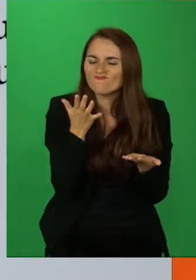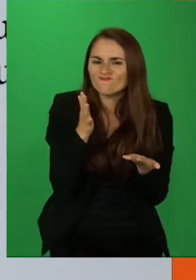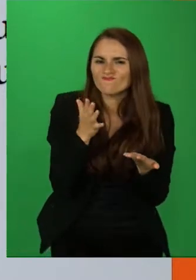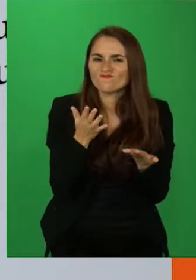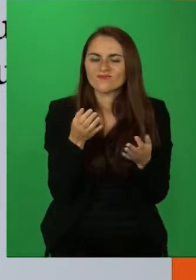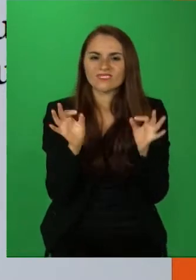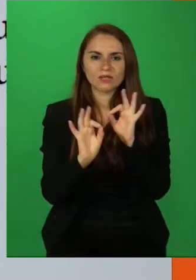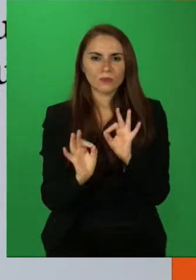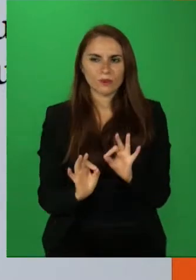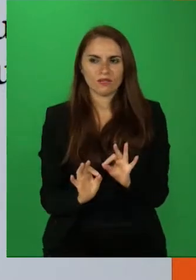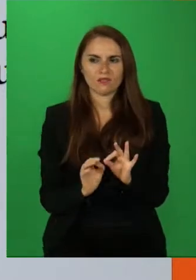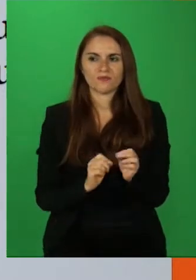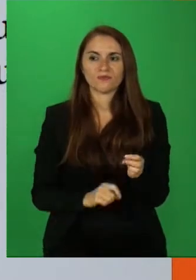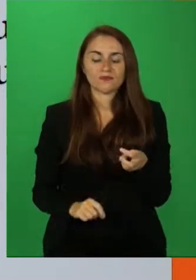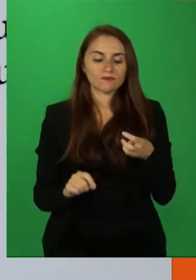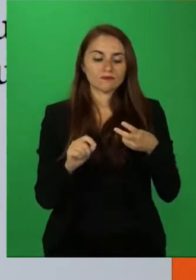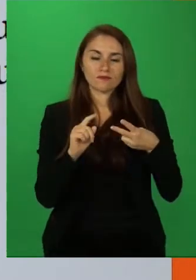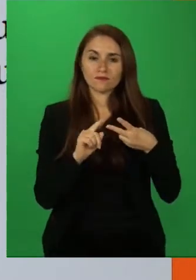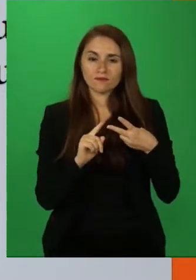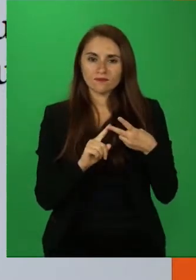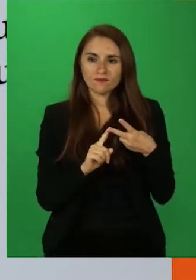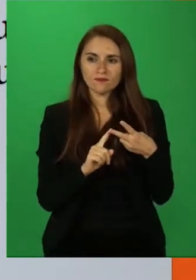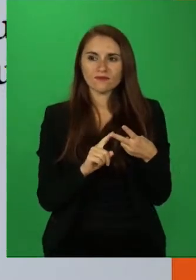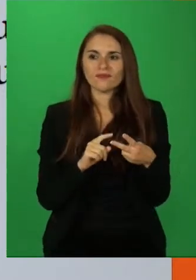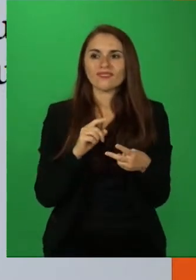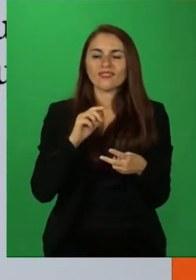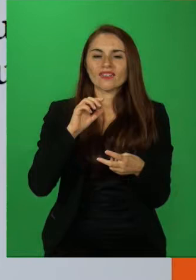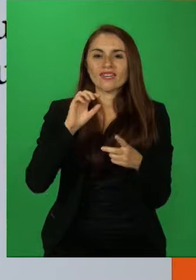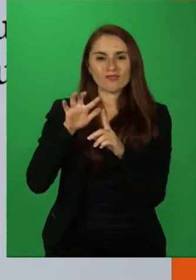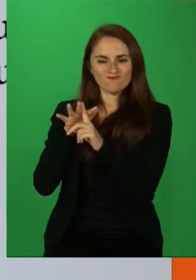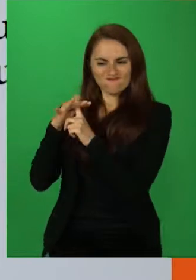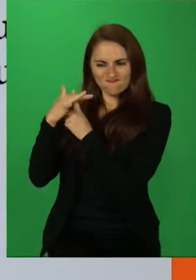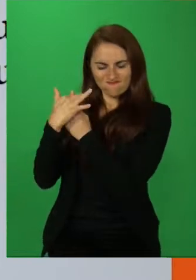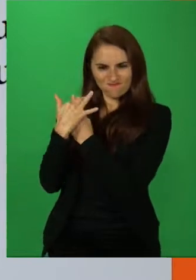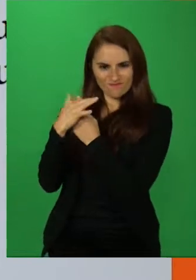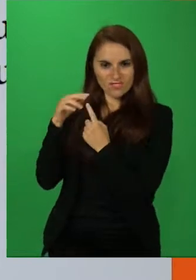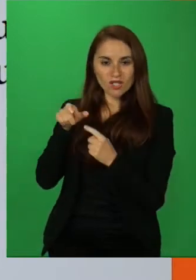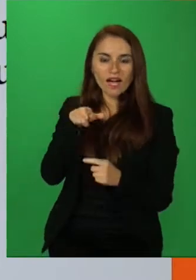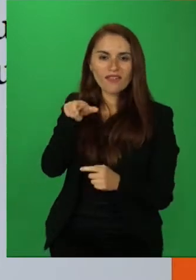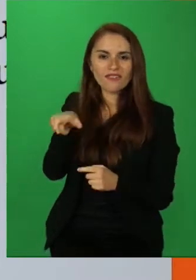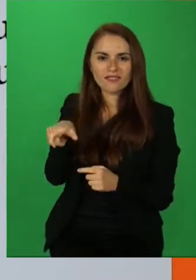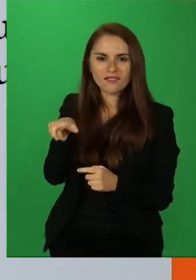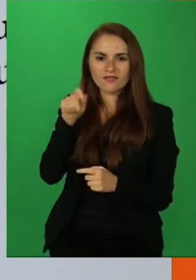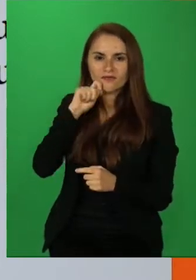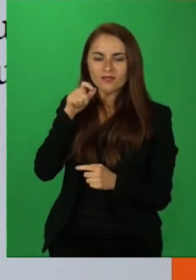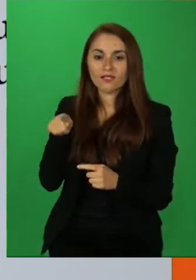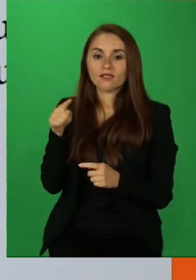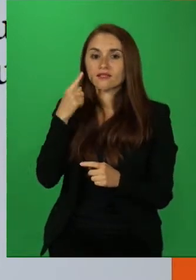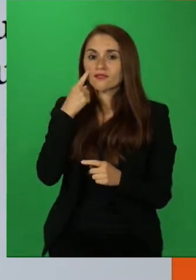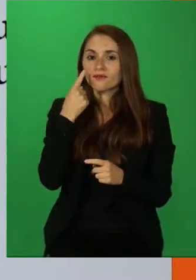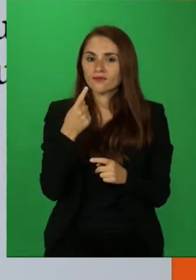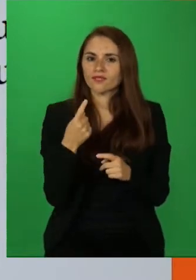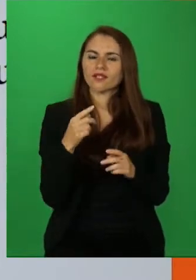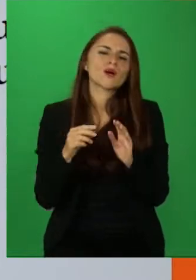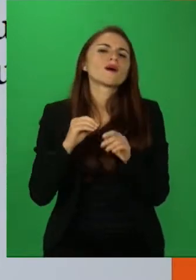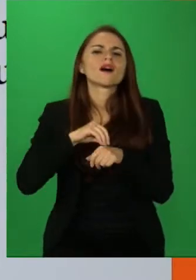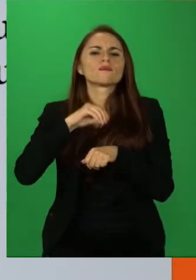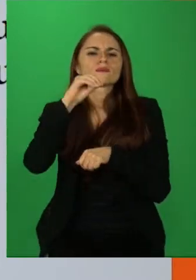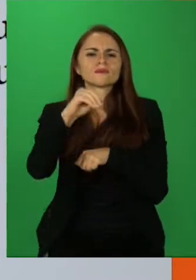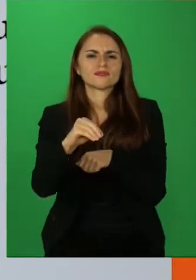que plantea. Y la palabra egocéntrico, que es un adjetivo. Y en el cual lo que el emisor hace